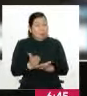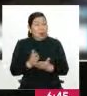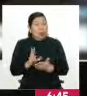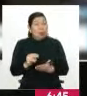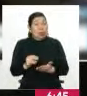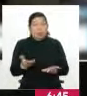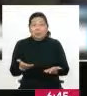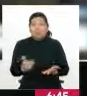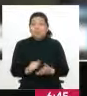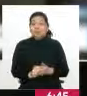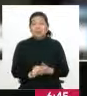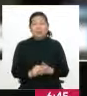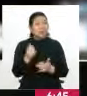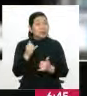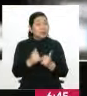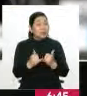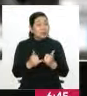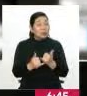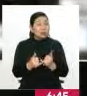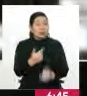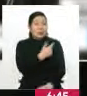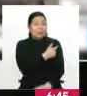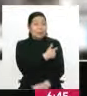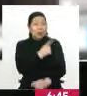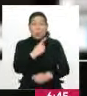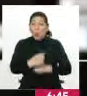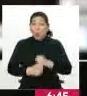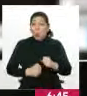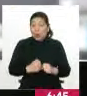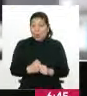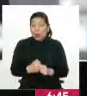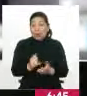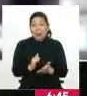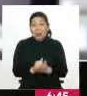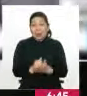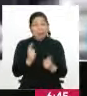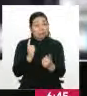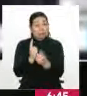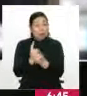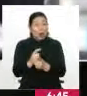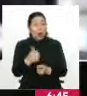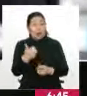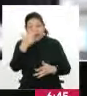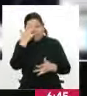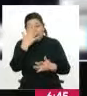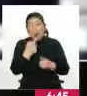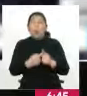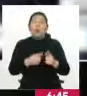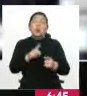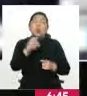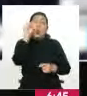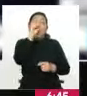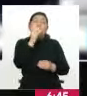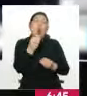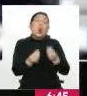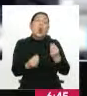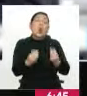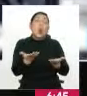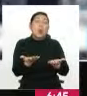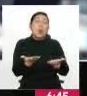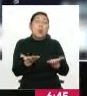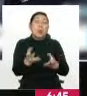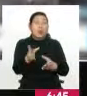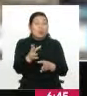haber culminado su esquema de vacunación anual y que se enfrentan a otras enfermedades. ¿Cuál es su opinión de cómo